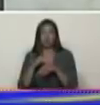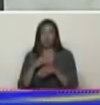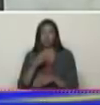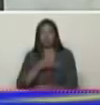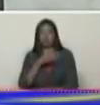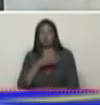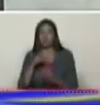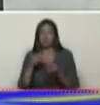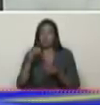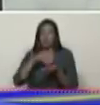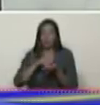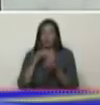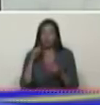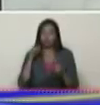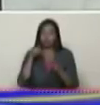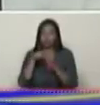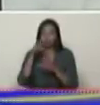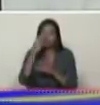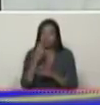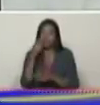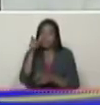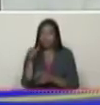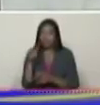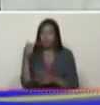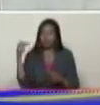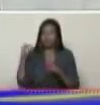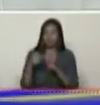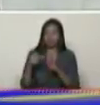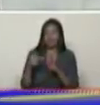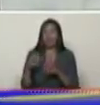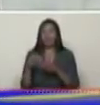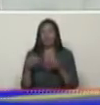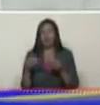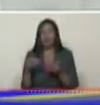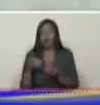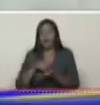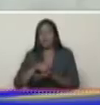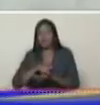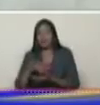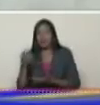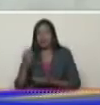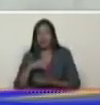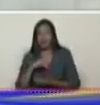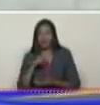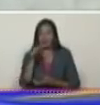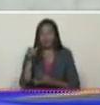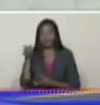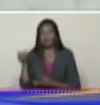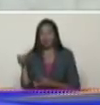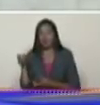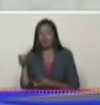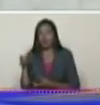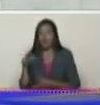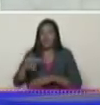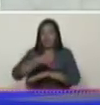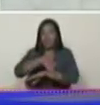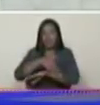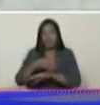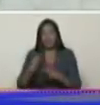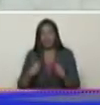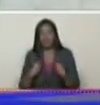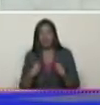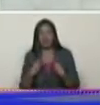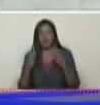a las víctimas directas del bloqueo económico, de la guerra económica, los más vulnerables, las personas en situación de calle, las personas que